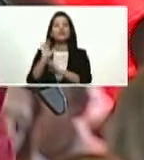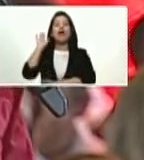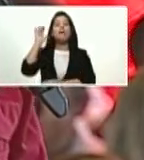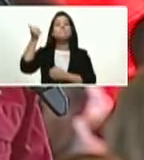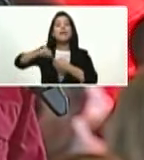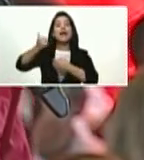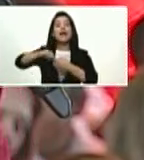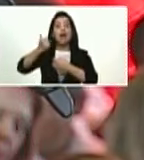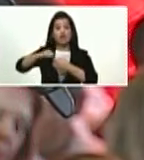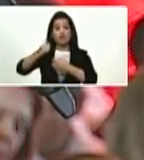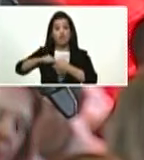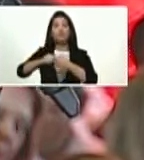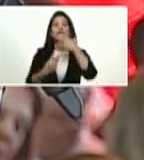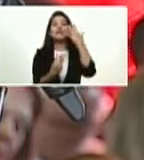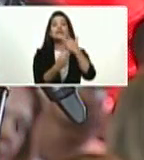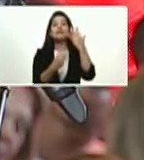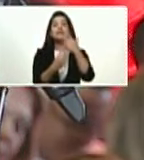reunido